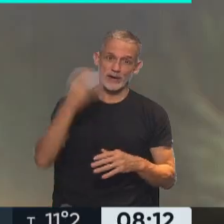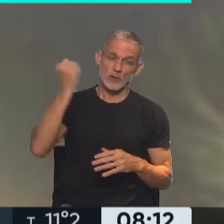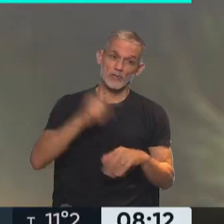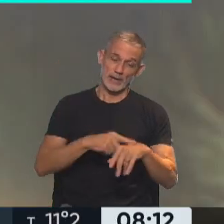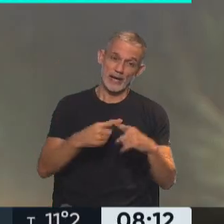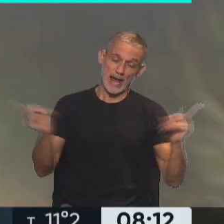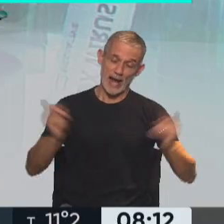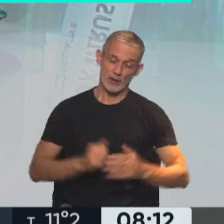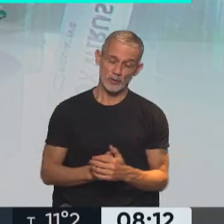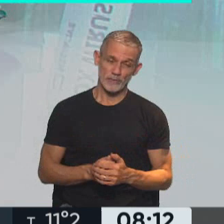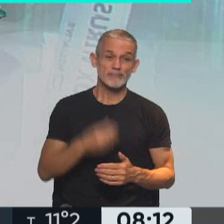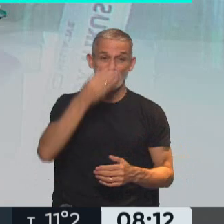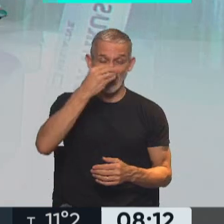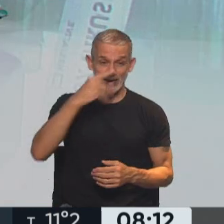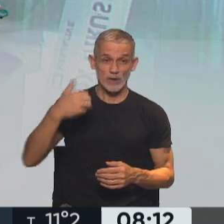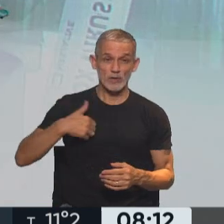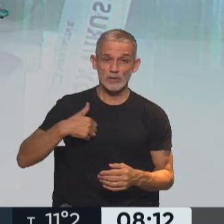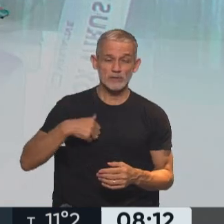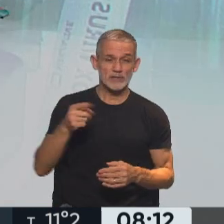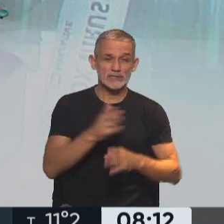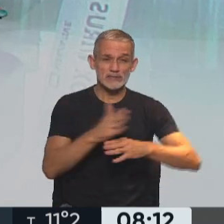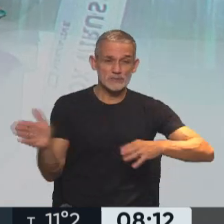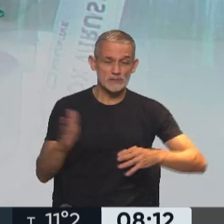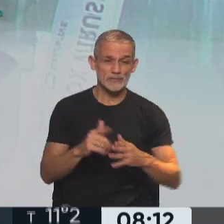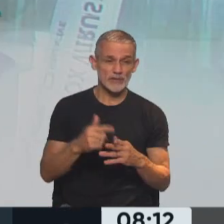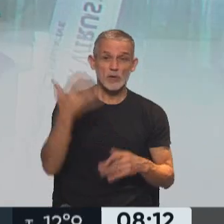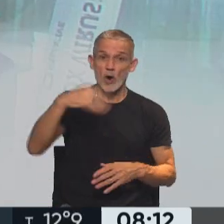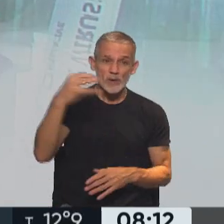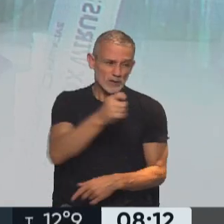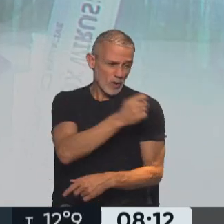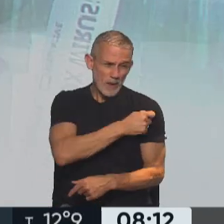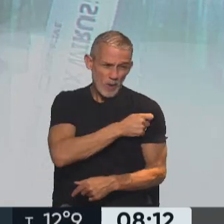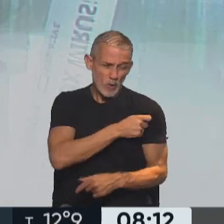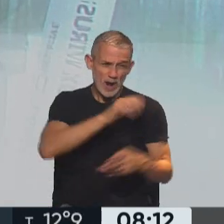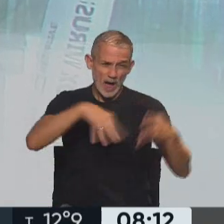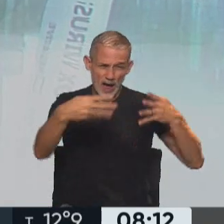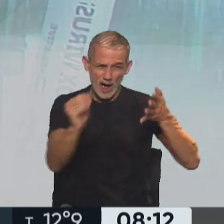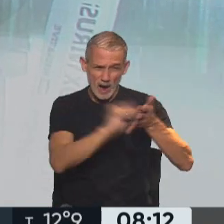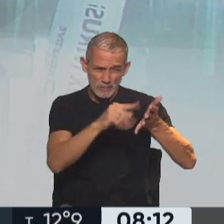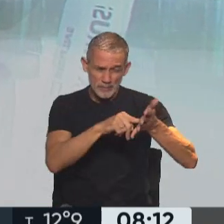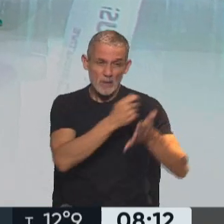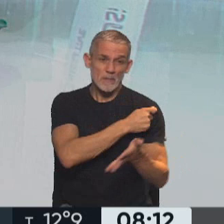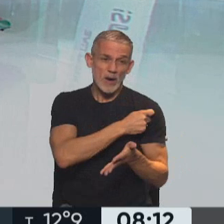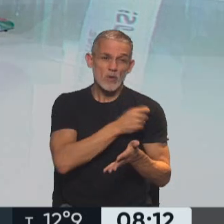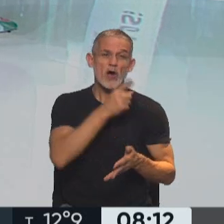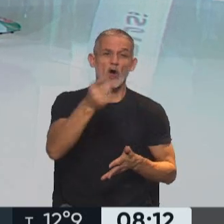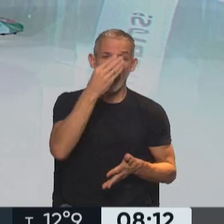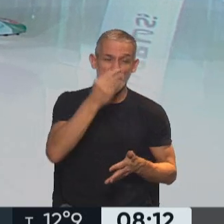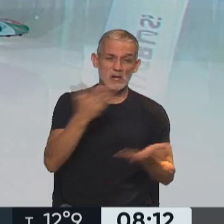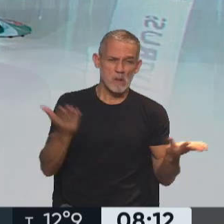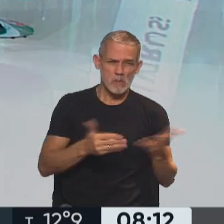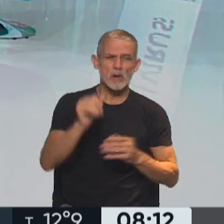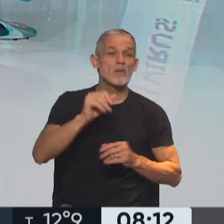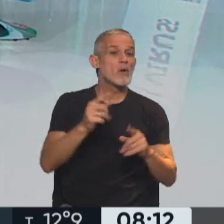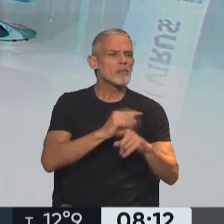recordemos que la gripe en la República Argentina, antes de que sea obligatorio o que esté dentro del calendario la vacuna antigripal, se cobraba